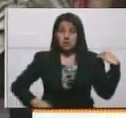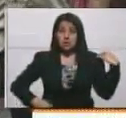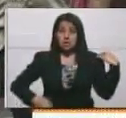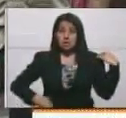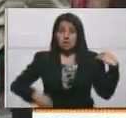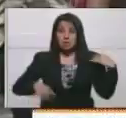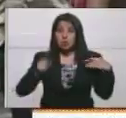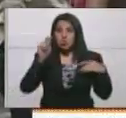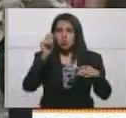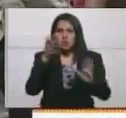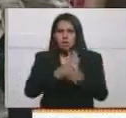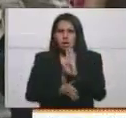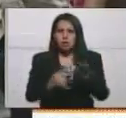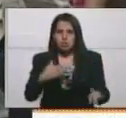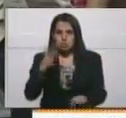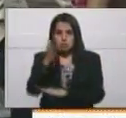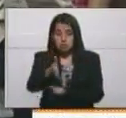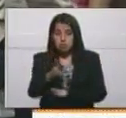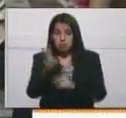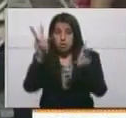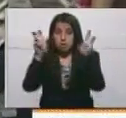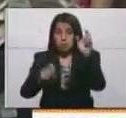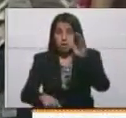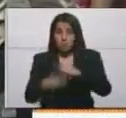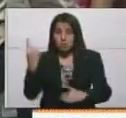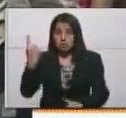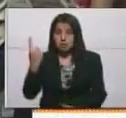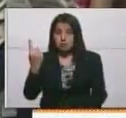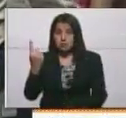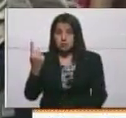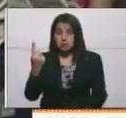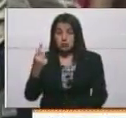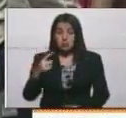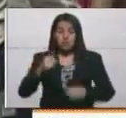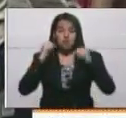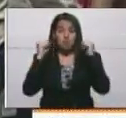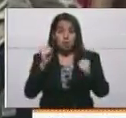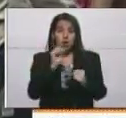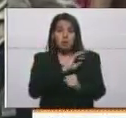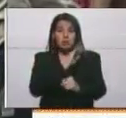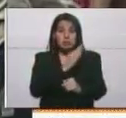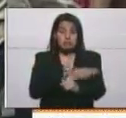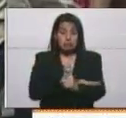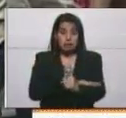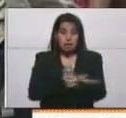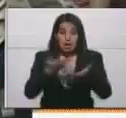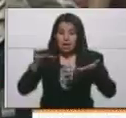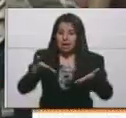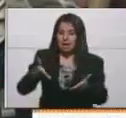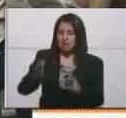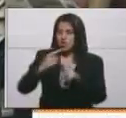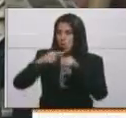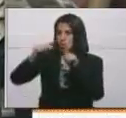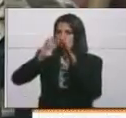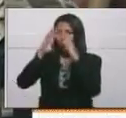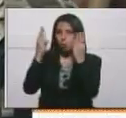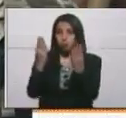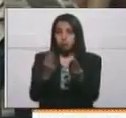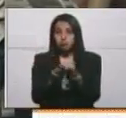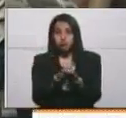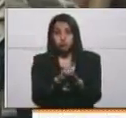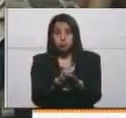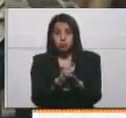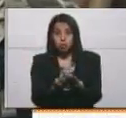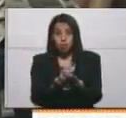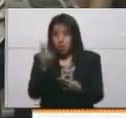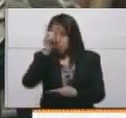Turquía. Y allí me di cuenta, mira, con más fuerza, que ha nacido otro nuevo mundo. Y que